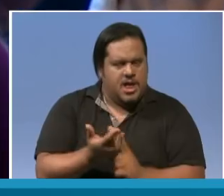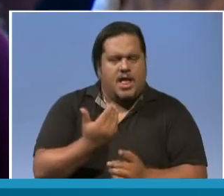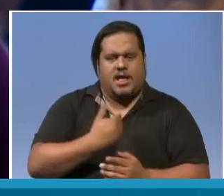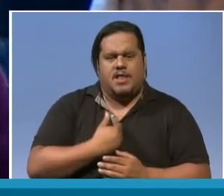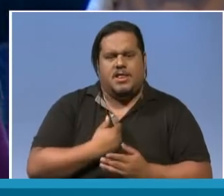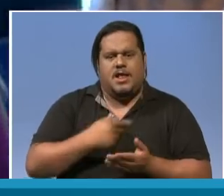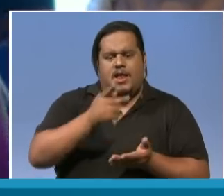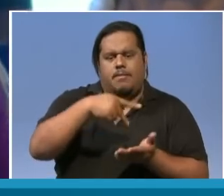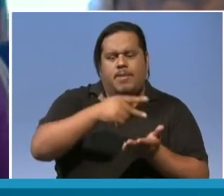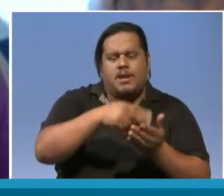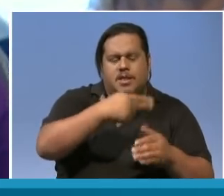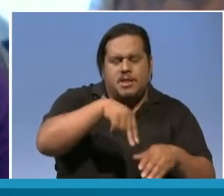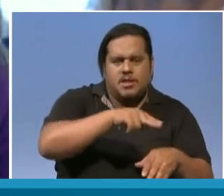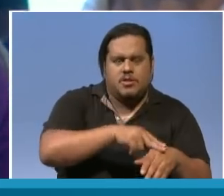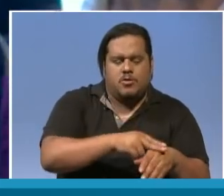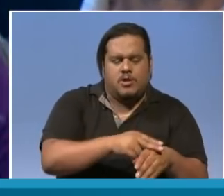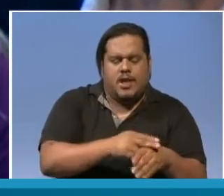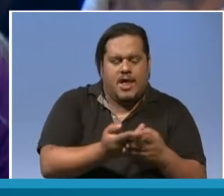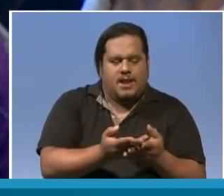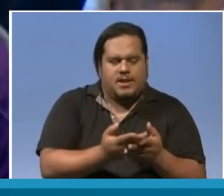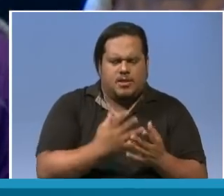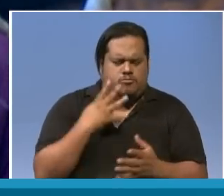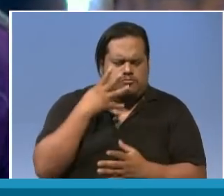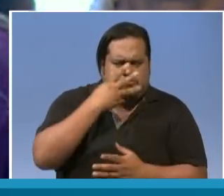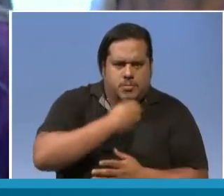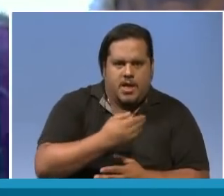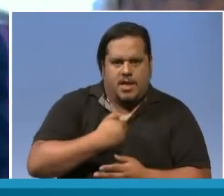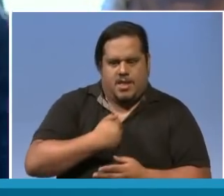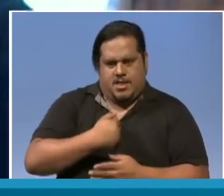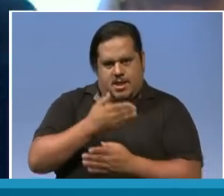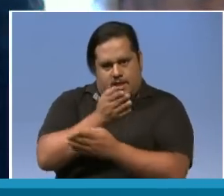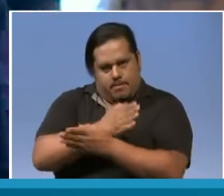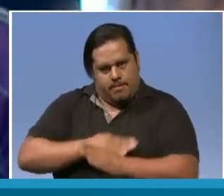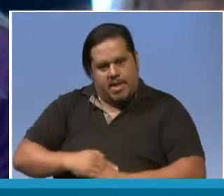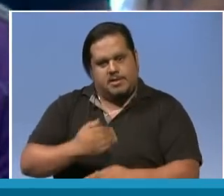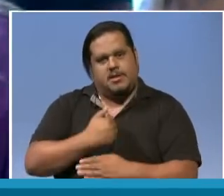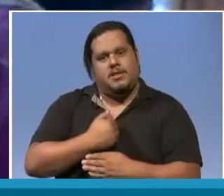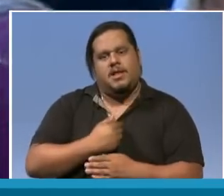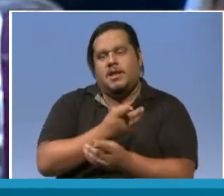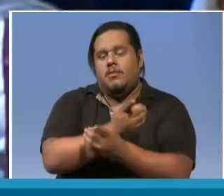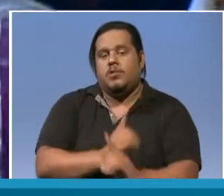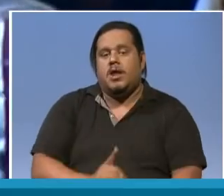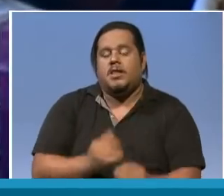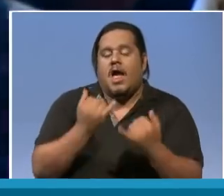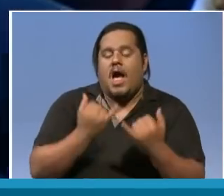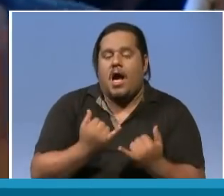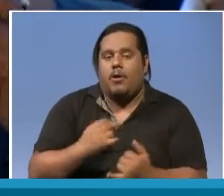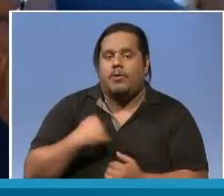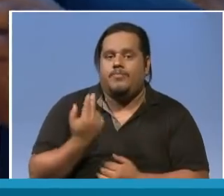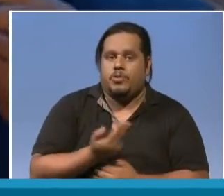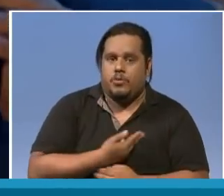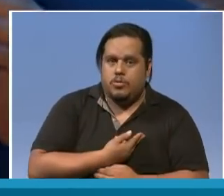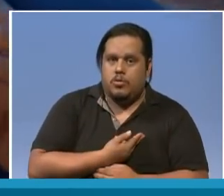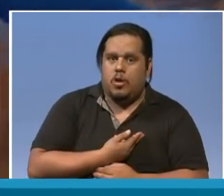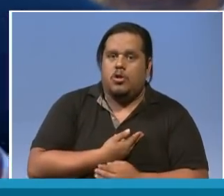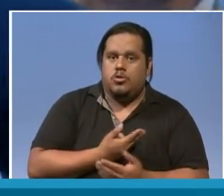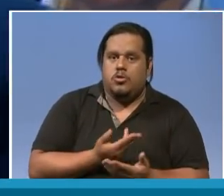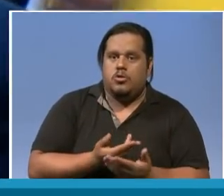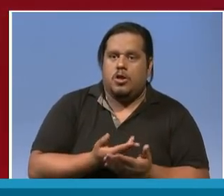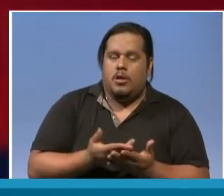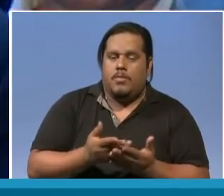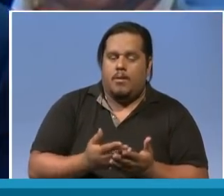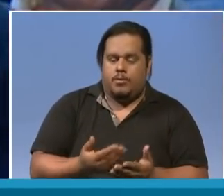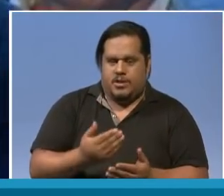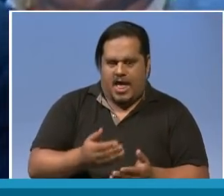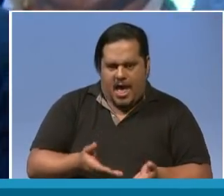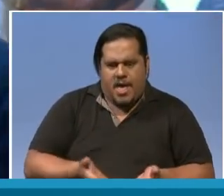nacionales envidiable, que tiene paz, que tiene democracia. Nos toca ahora a nosotros llevar adelante esa